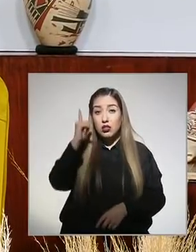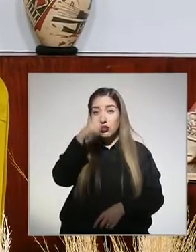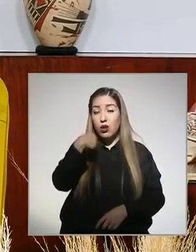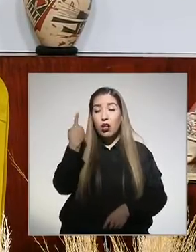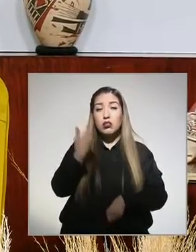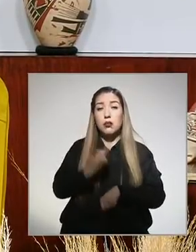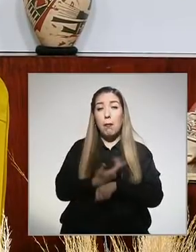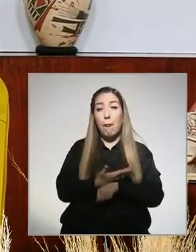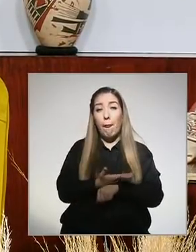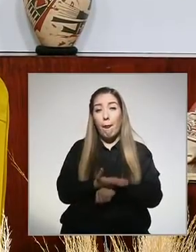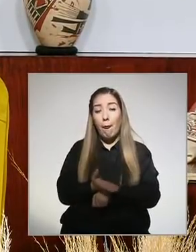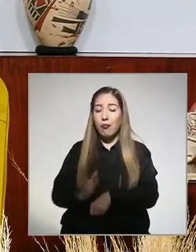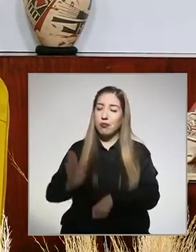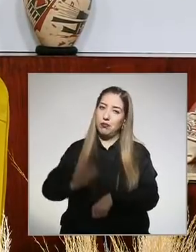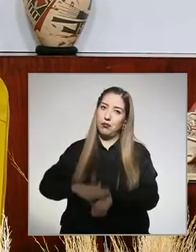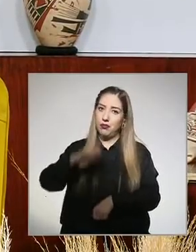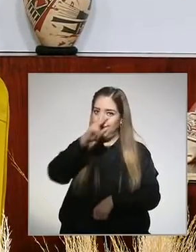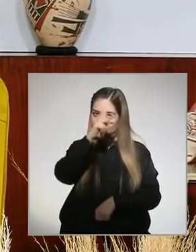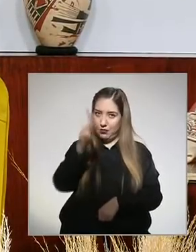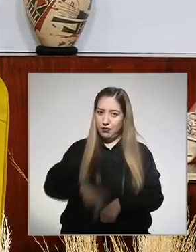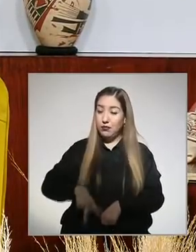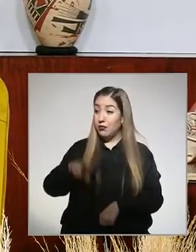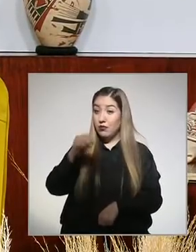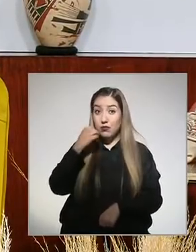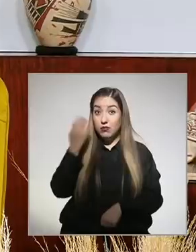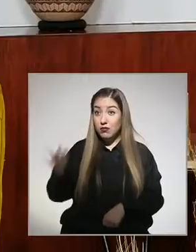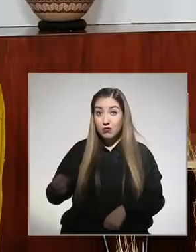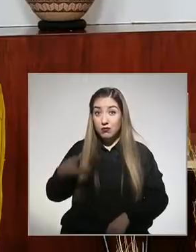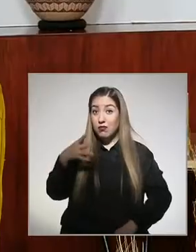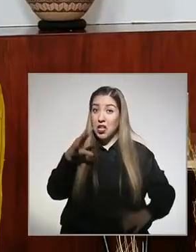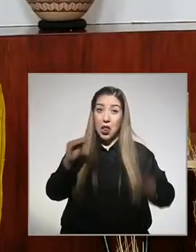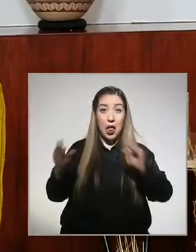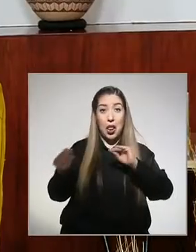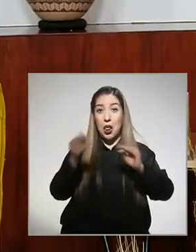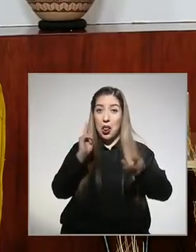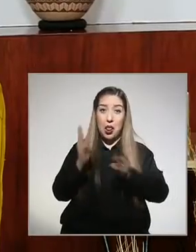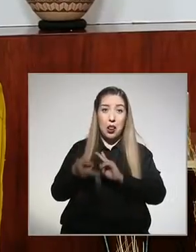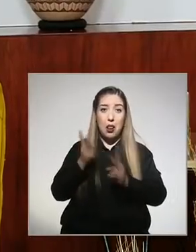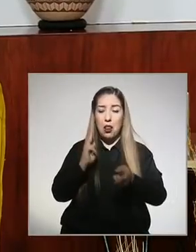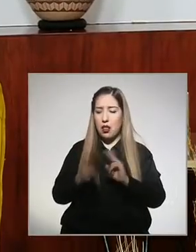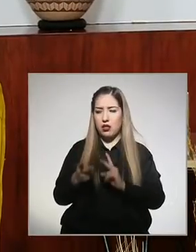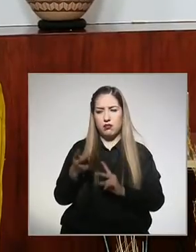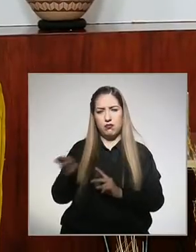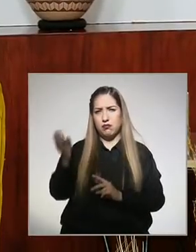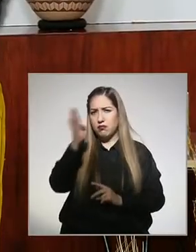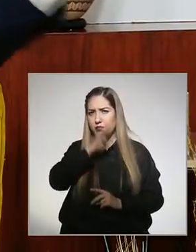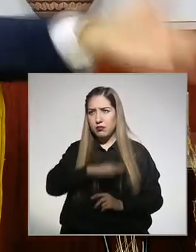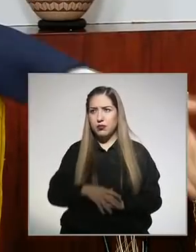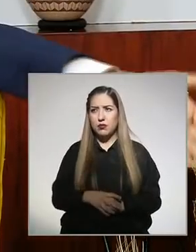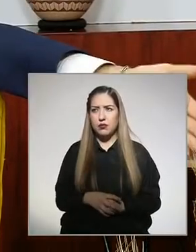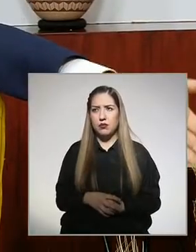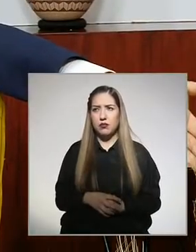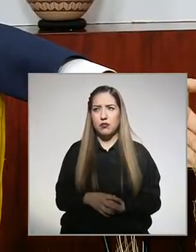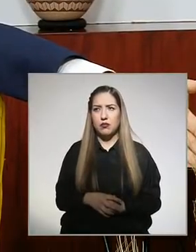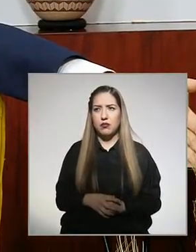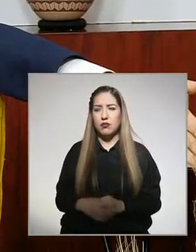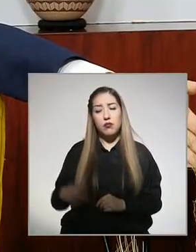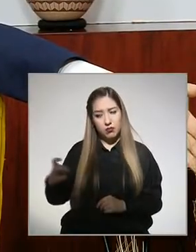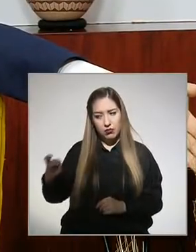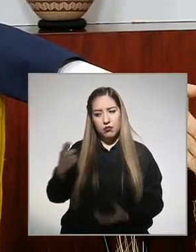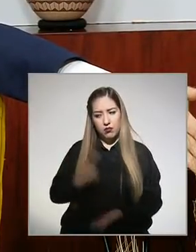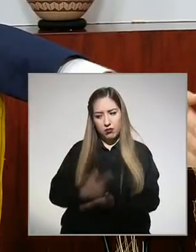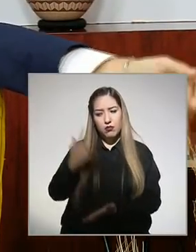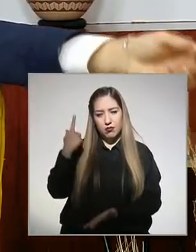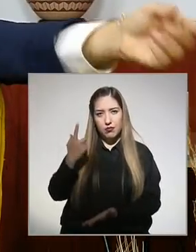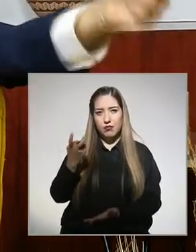más rudo, porque entonces no quieres que esté hablando, no quieres eso que esté jugando. Eso sí es lo grave. Exacto. No que dije enchufado o no